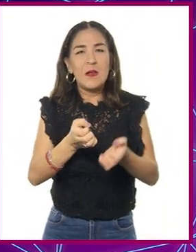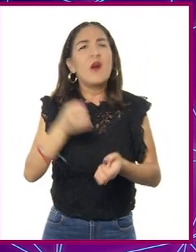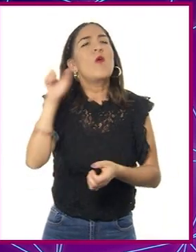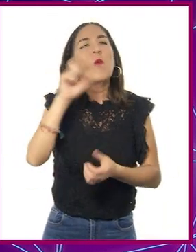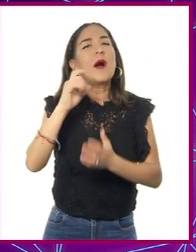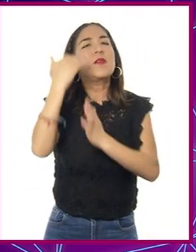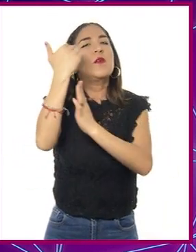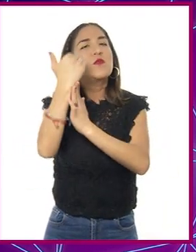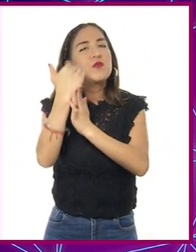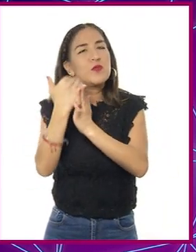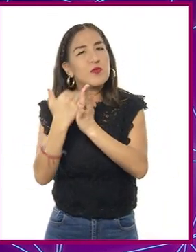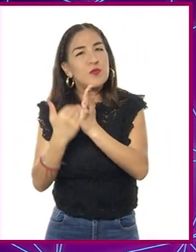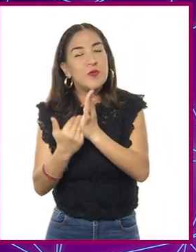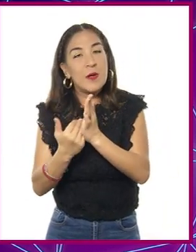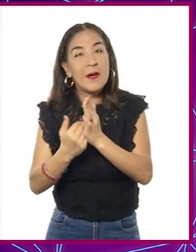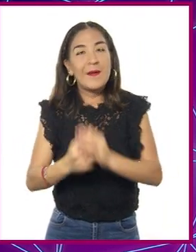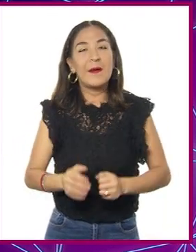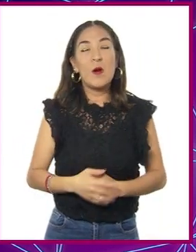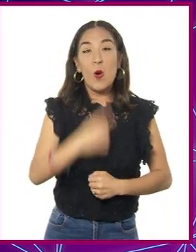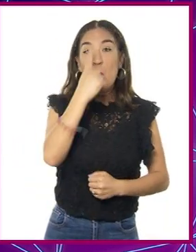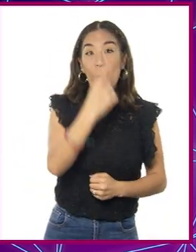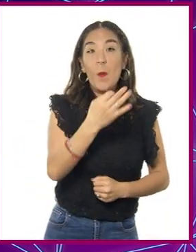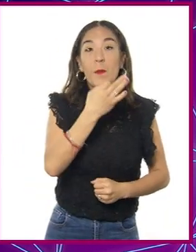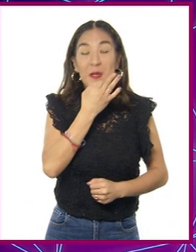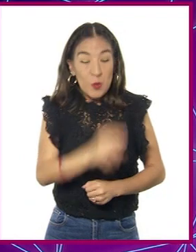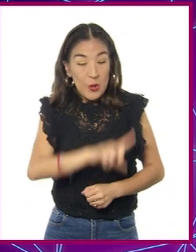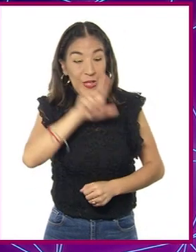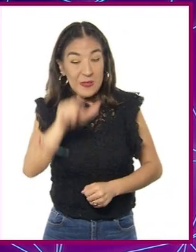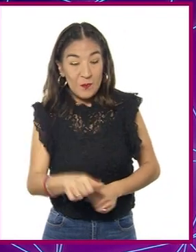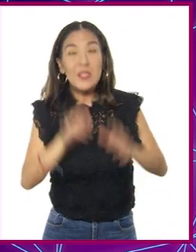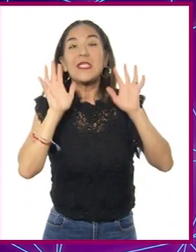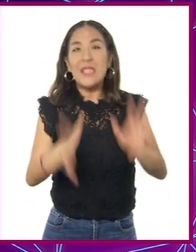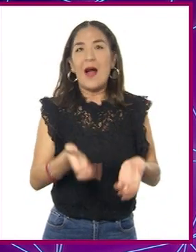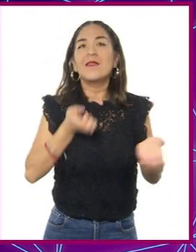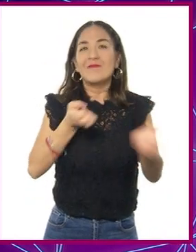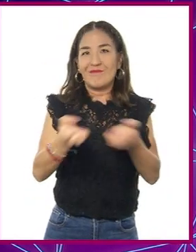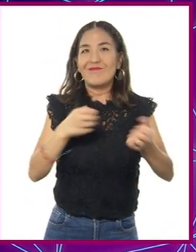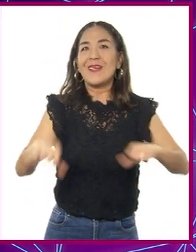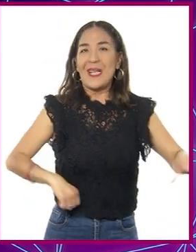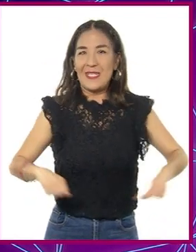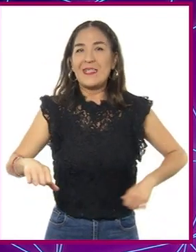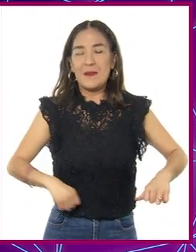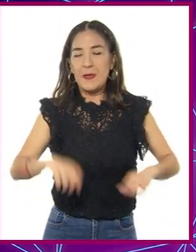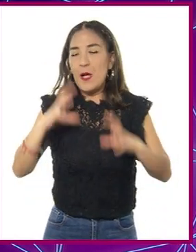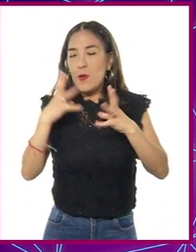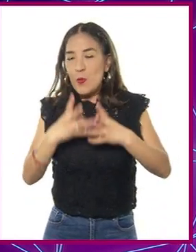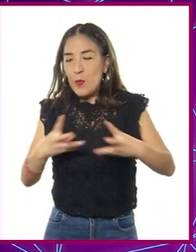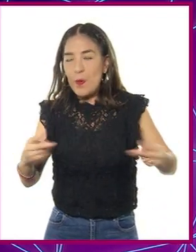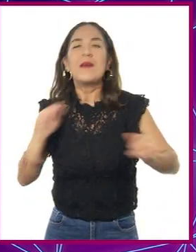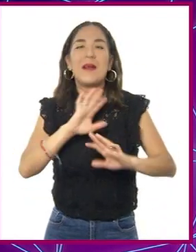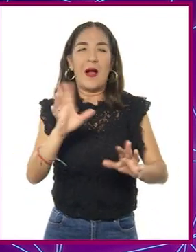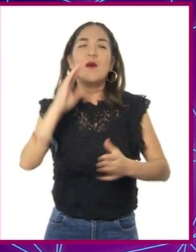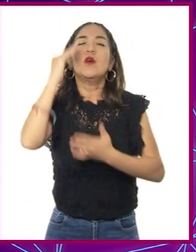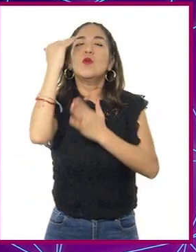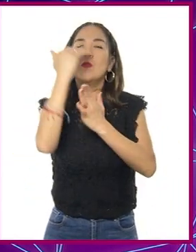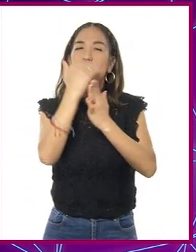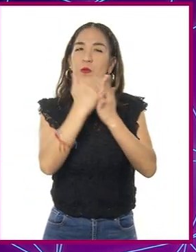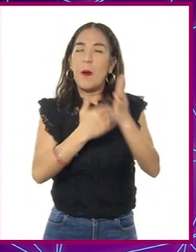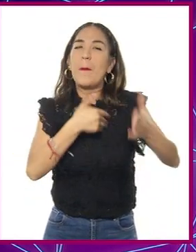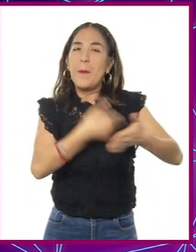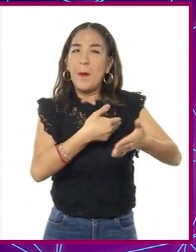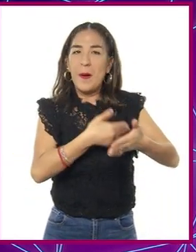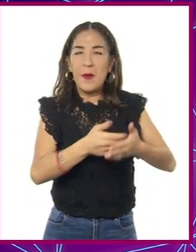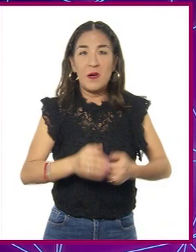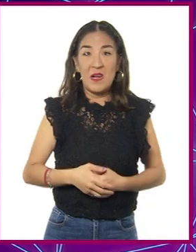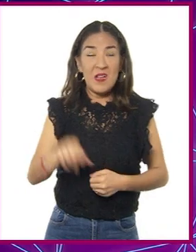disminuyó? Justo después de 1 minuto de reposo al terminar la serie de ejercicios. ¿En algún momento se